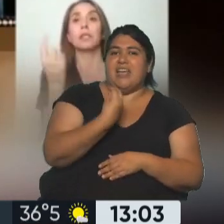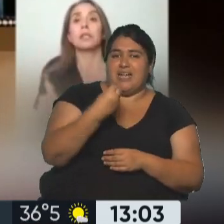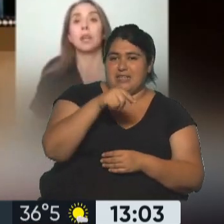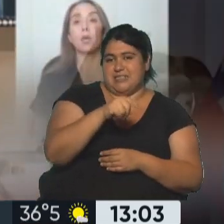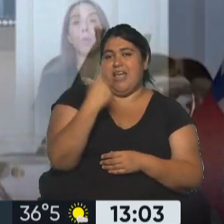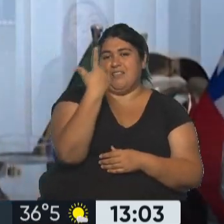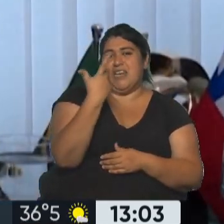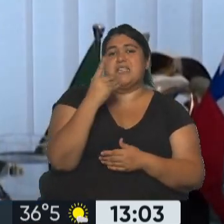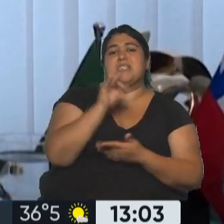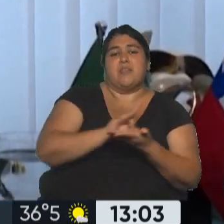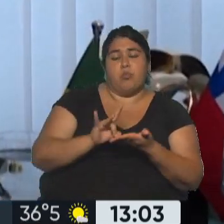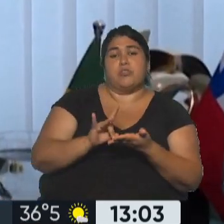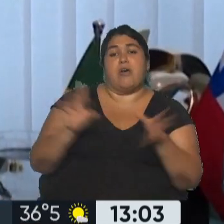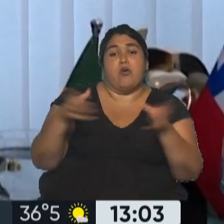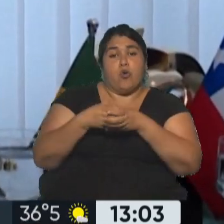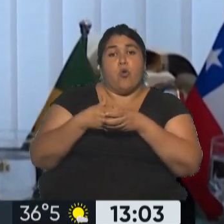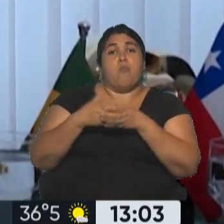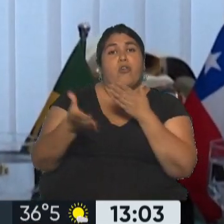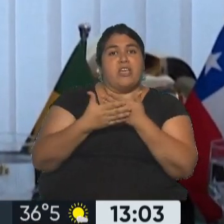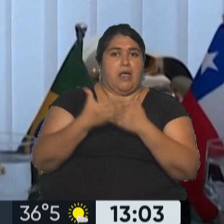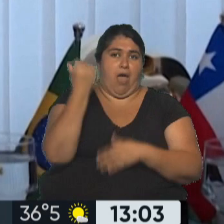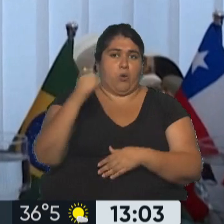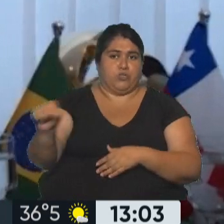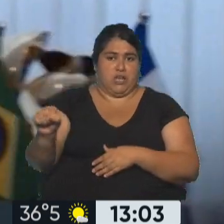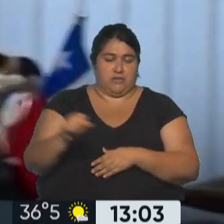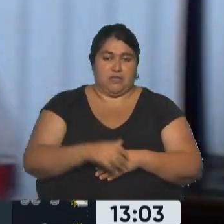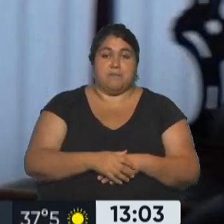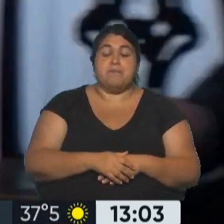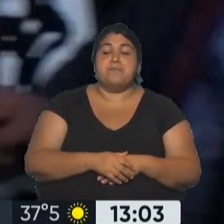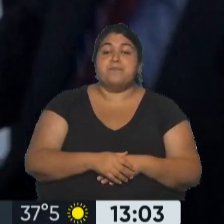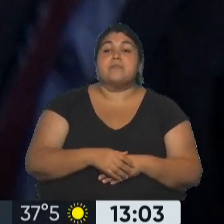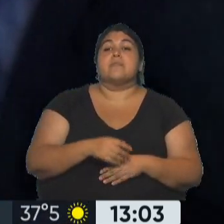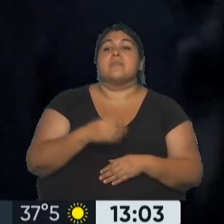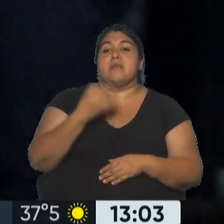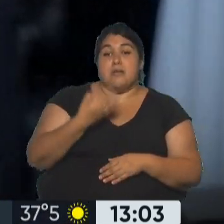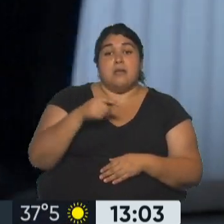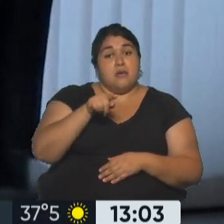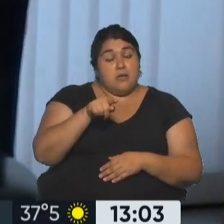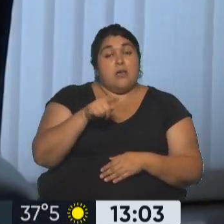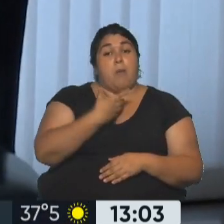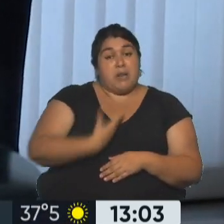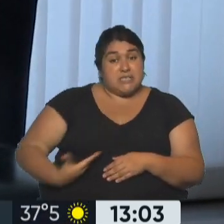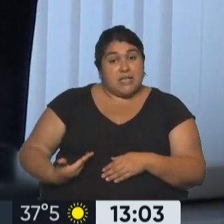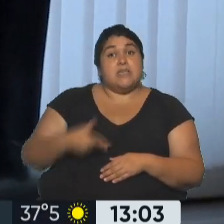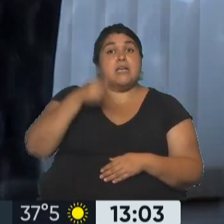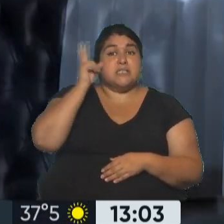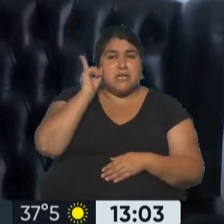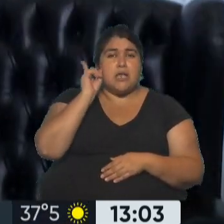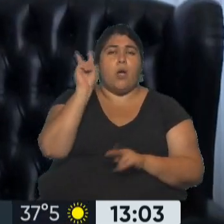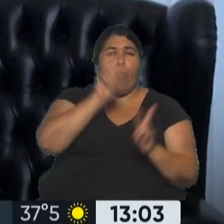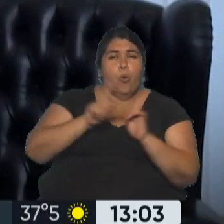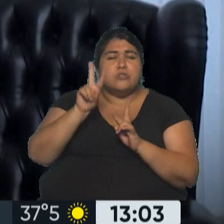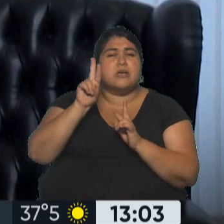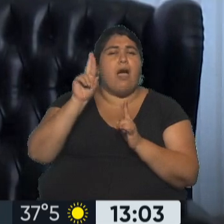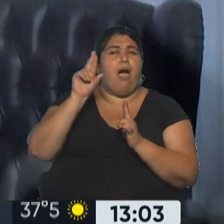de 3 diputados de izquierda aliados al gobierno. Más allá de estas posiciones, el presidente de Chile busca consolidar